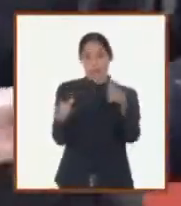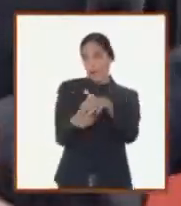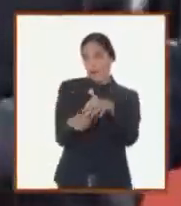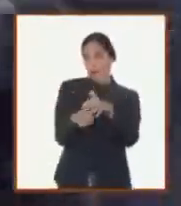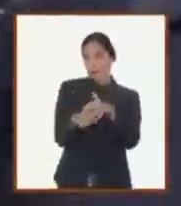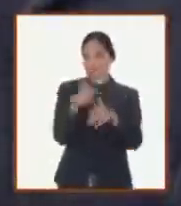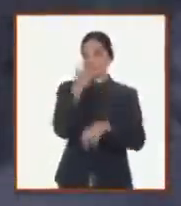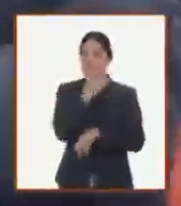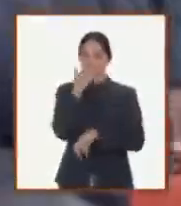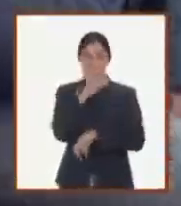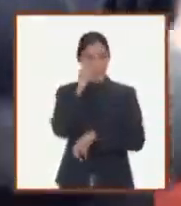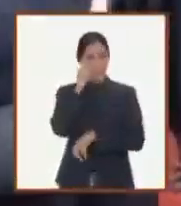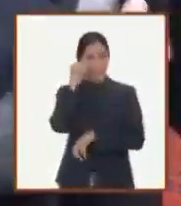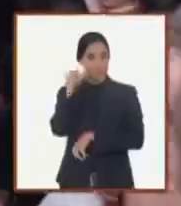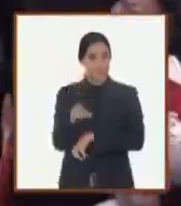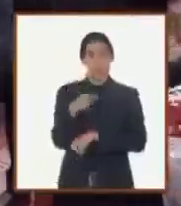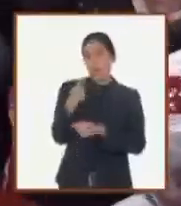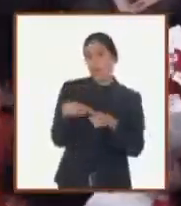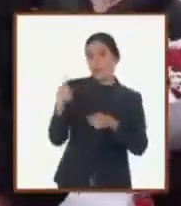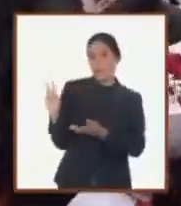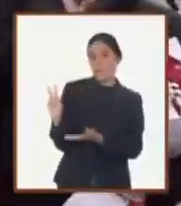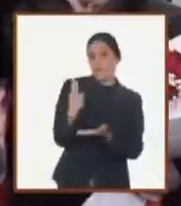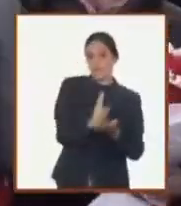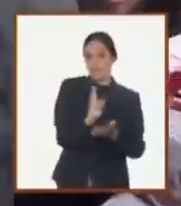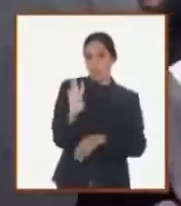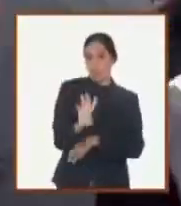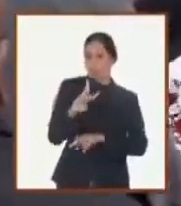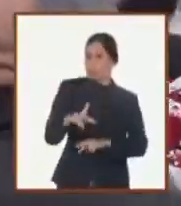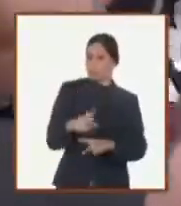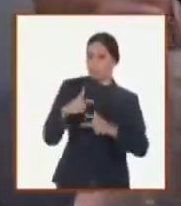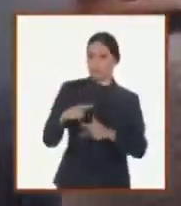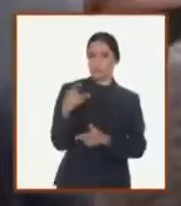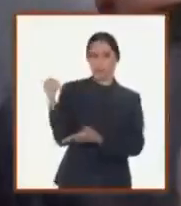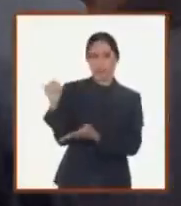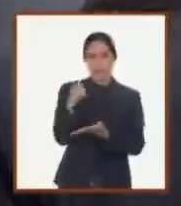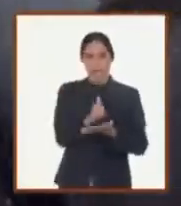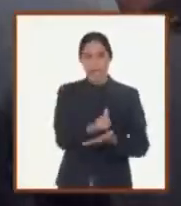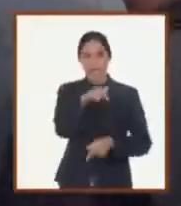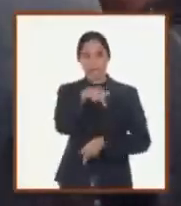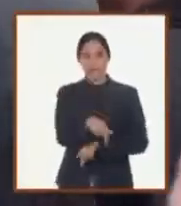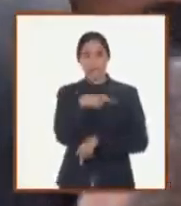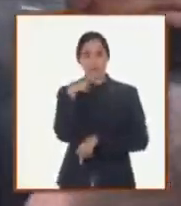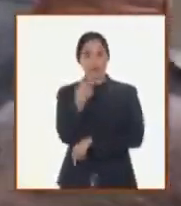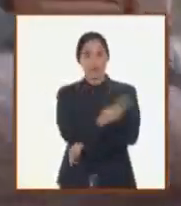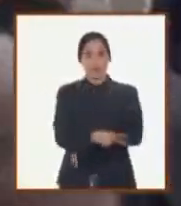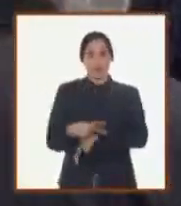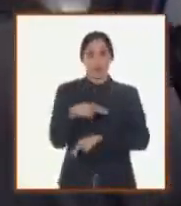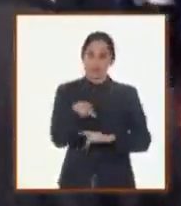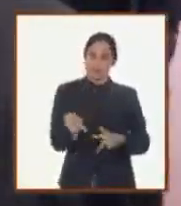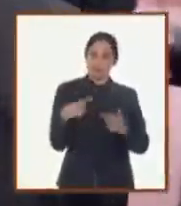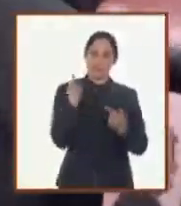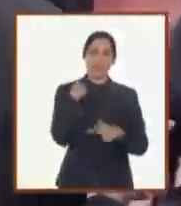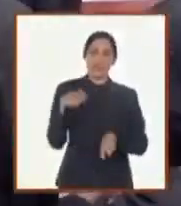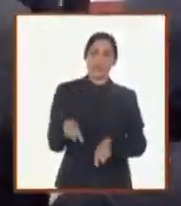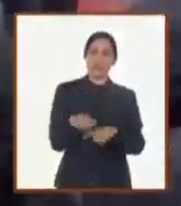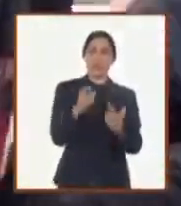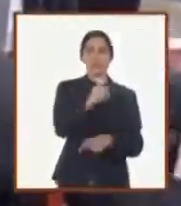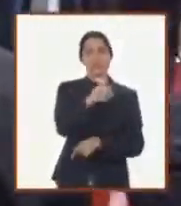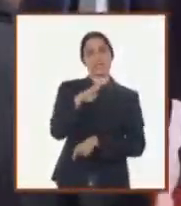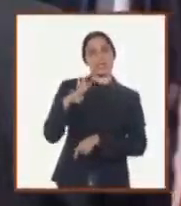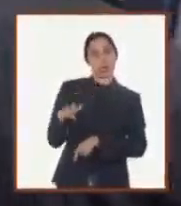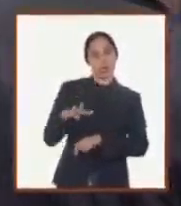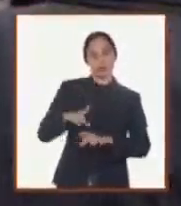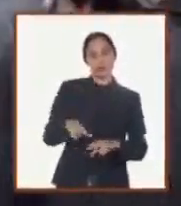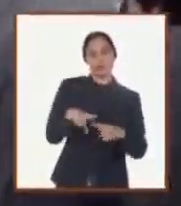shinen esta cuarta visita de Miguel Díaz canel Bermúdez a la federación de Rusia coincide con el aniversario 64 del